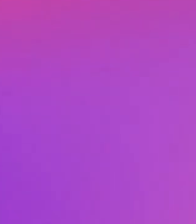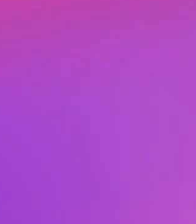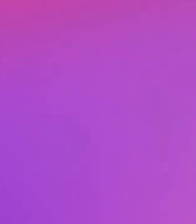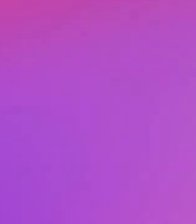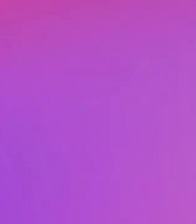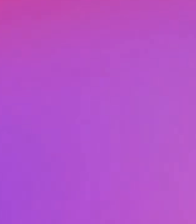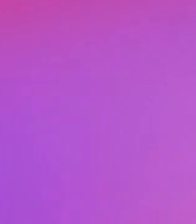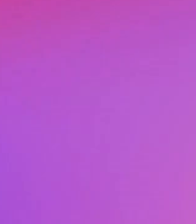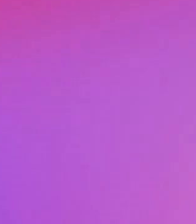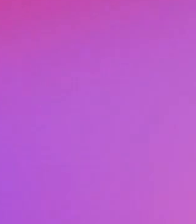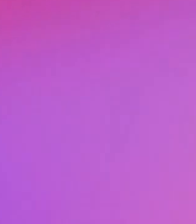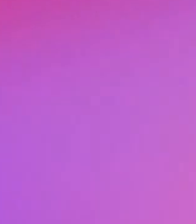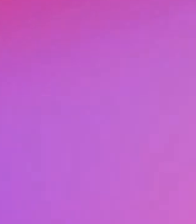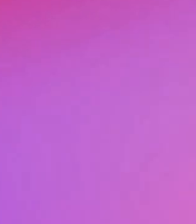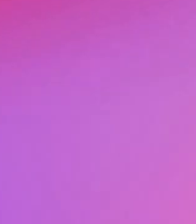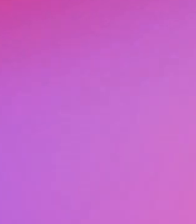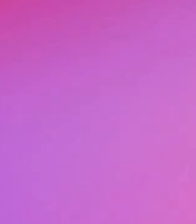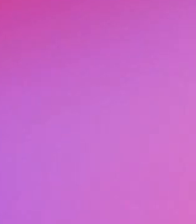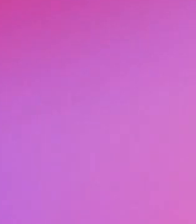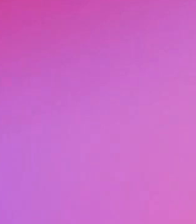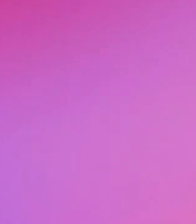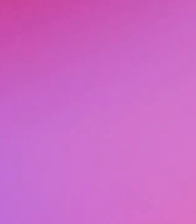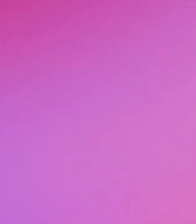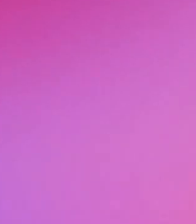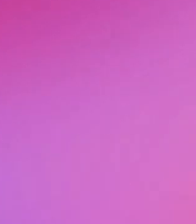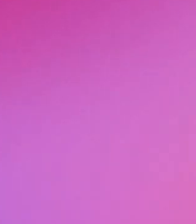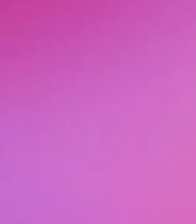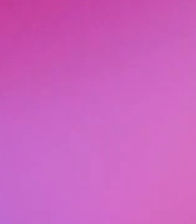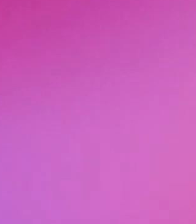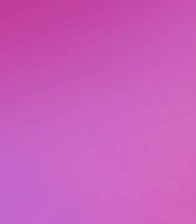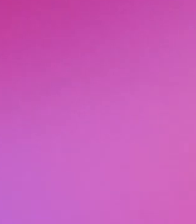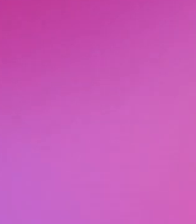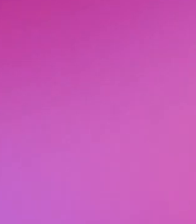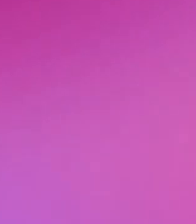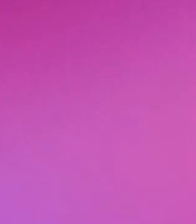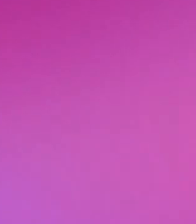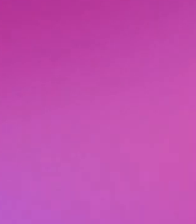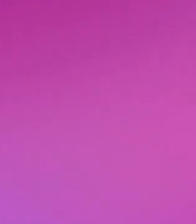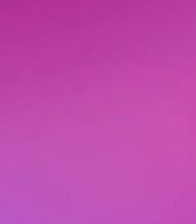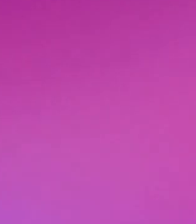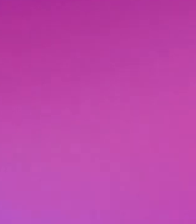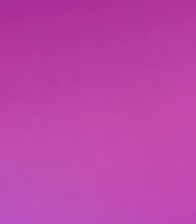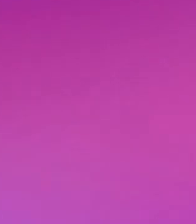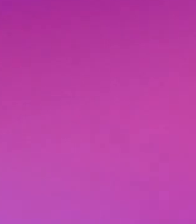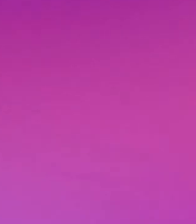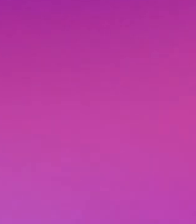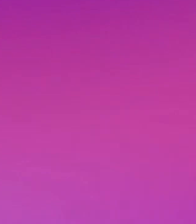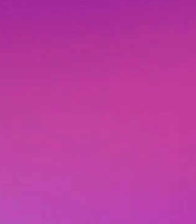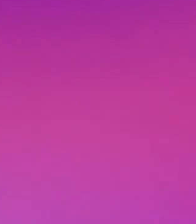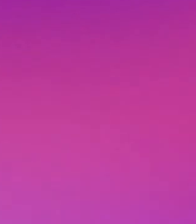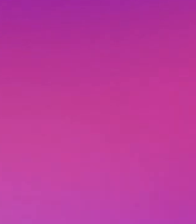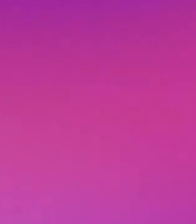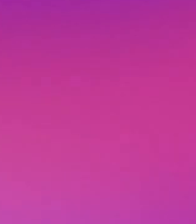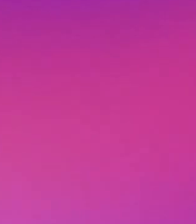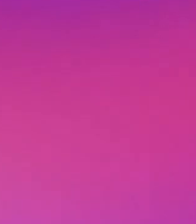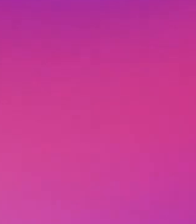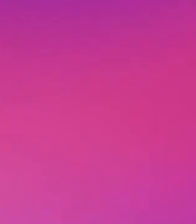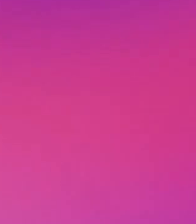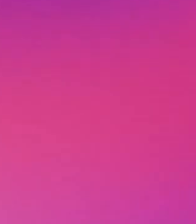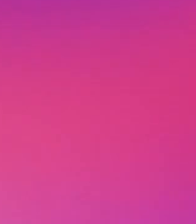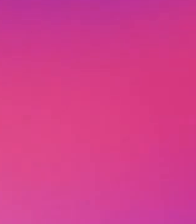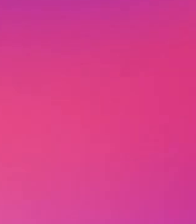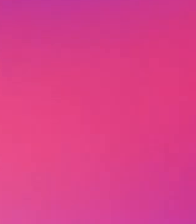Si requieres consultar los libros de texto en versión digital, recuerda que los puedes encontrar en la página conalitec.cep.mx.